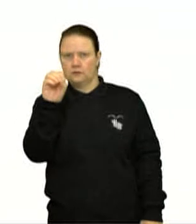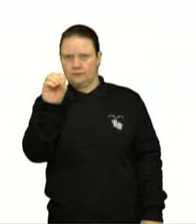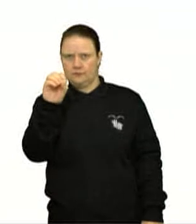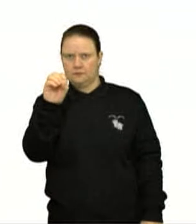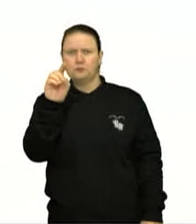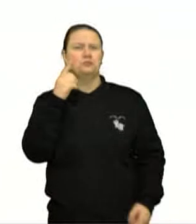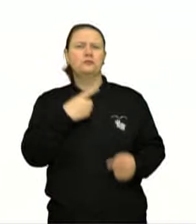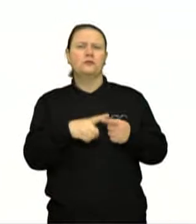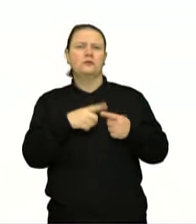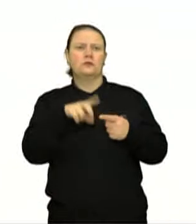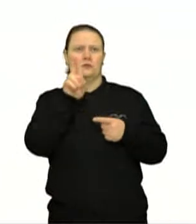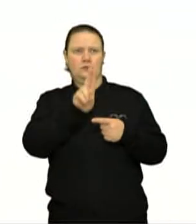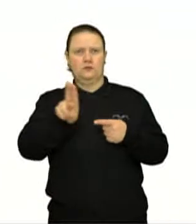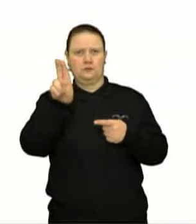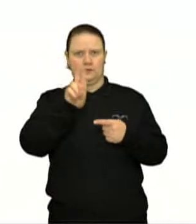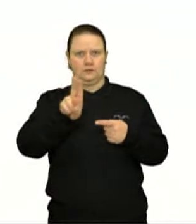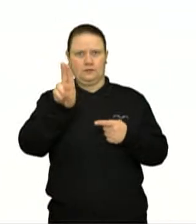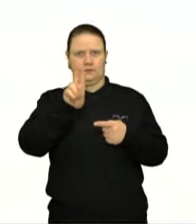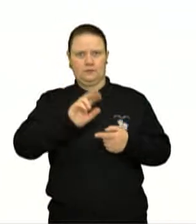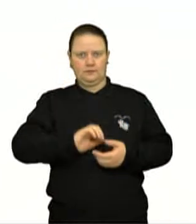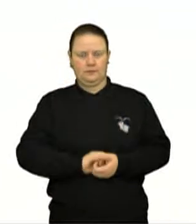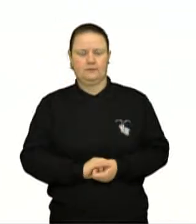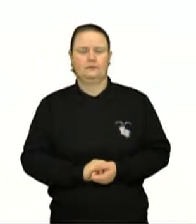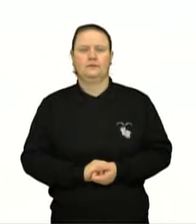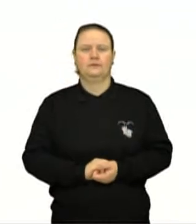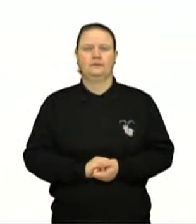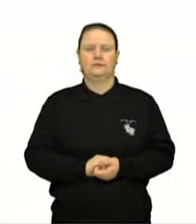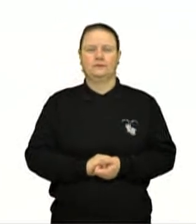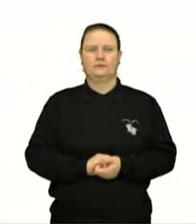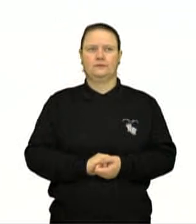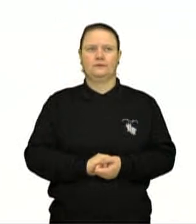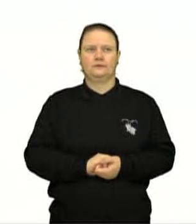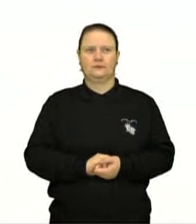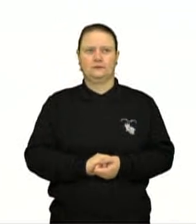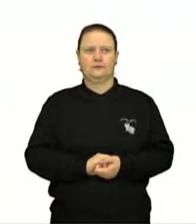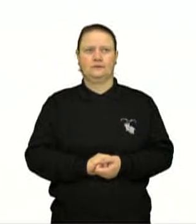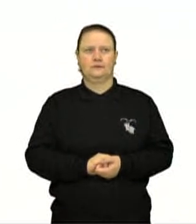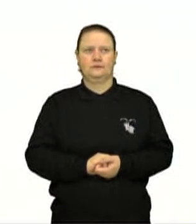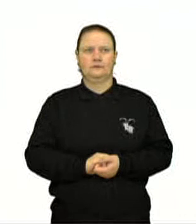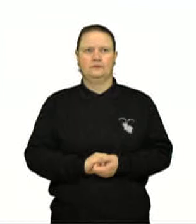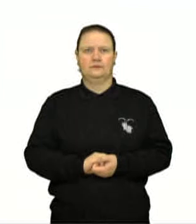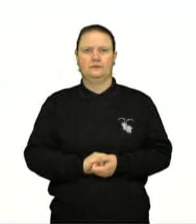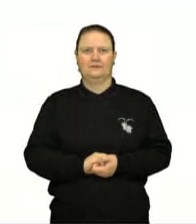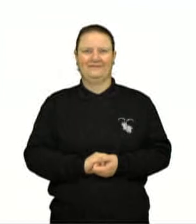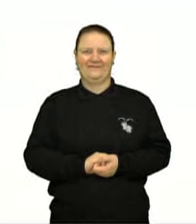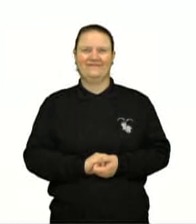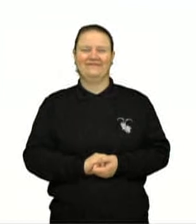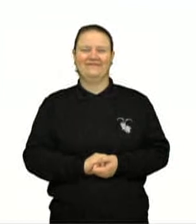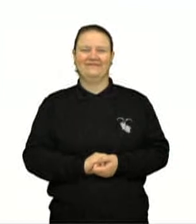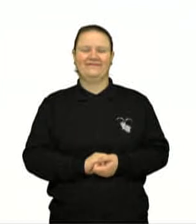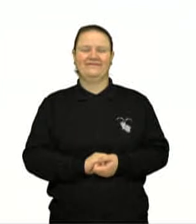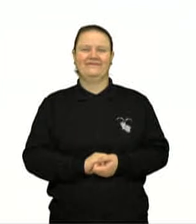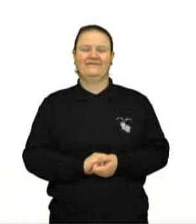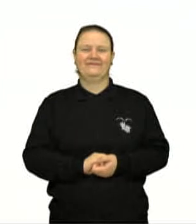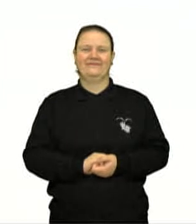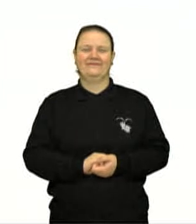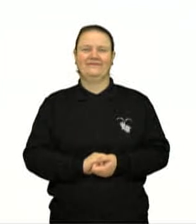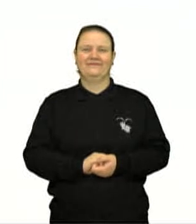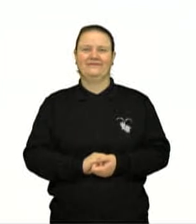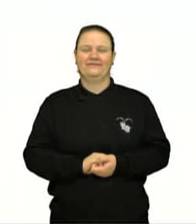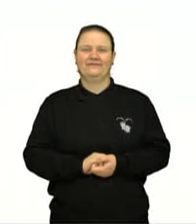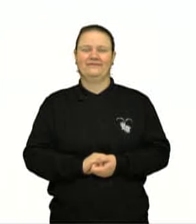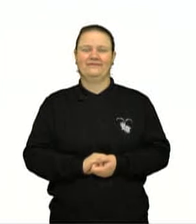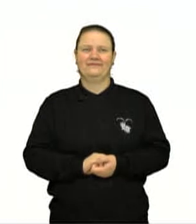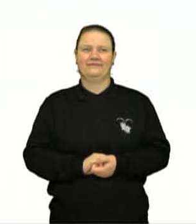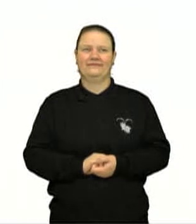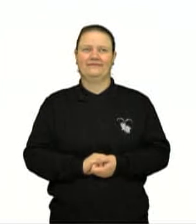se dirigió a él en algunas ocasiones con la palabra pelotudo, pensando por desconocimiento que era una